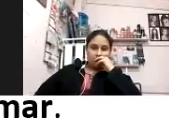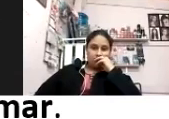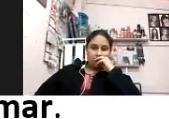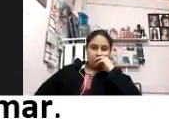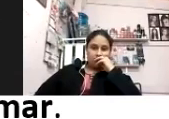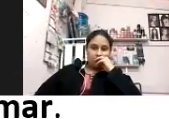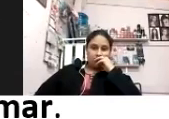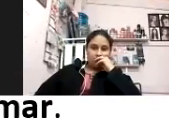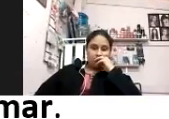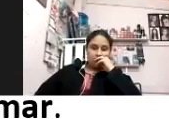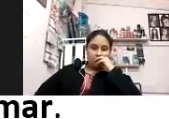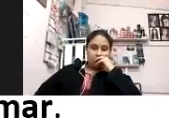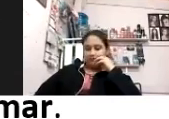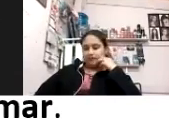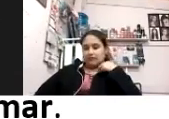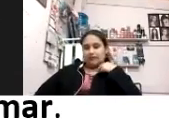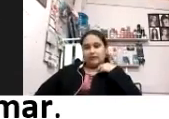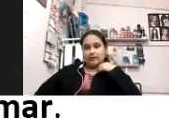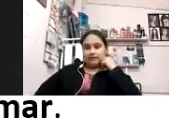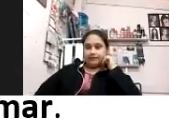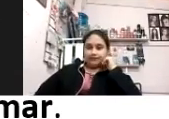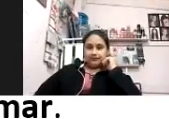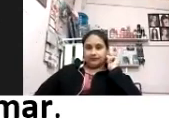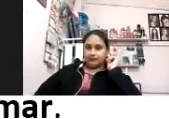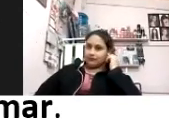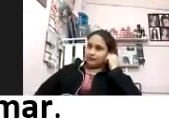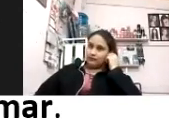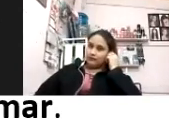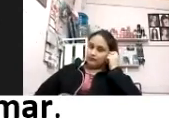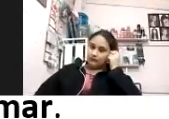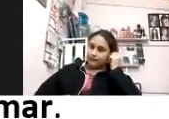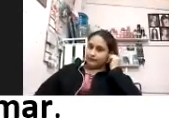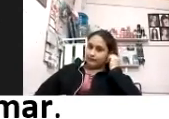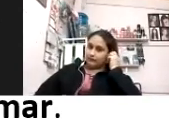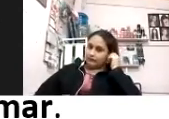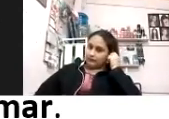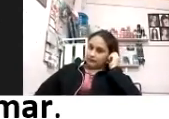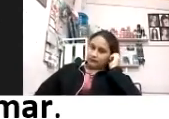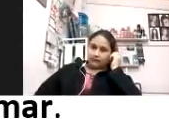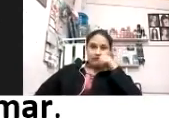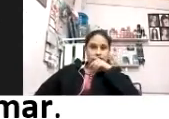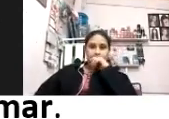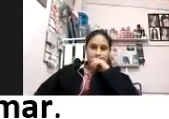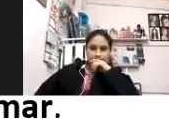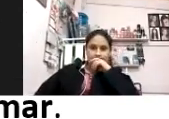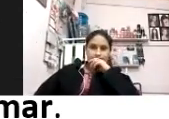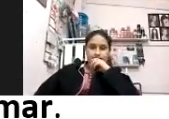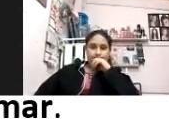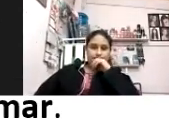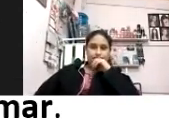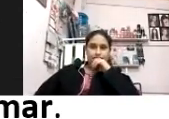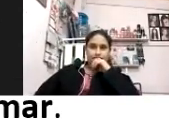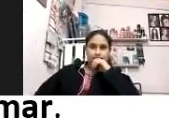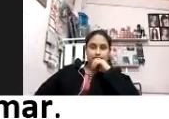personas. Por ejemplo, cuando dicen, le comenta a una amiga y esta amiga o amigo le